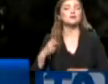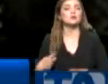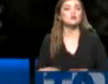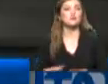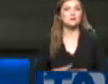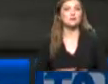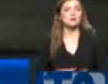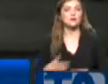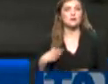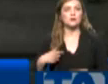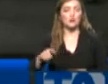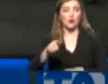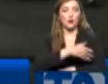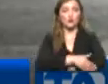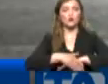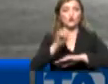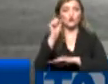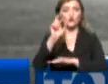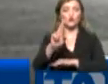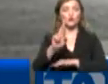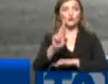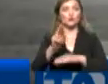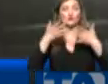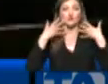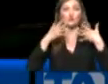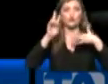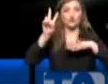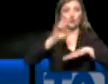Son las calles del sur de Guayaquil a las 2 de la